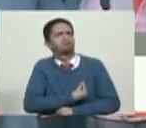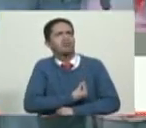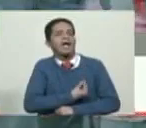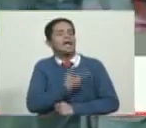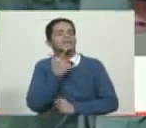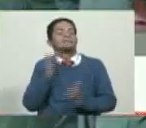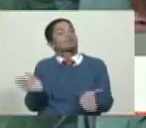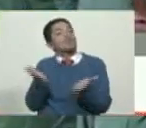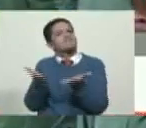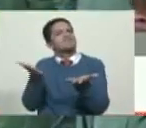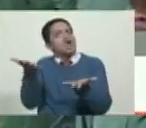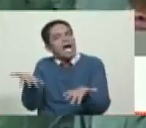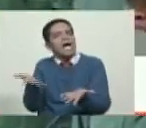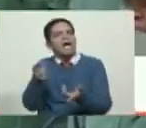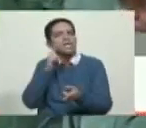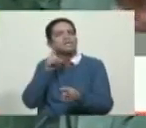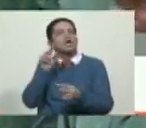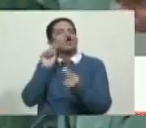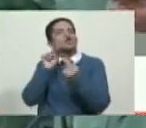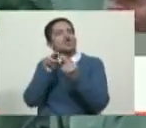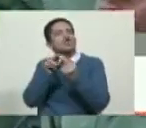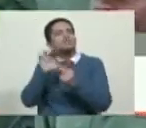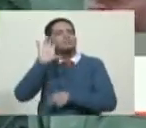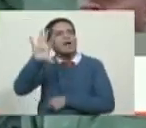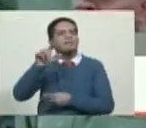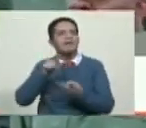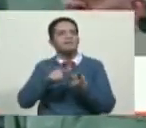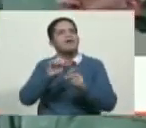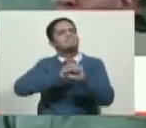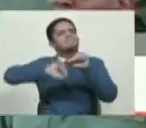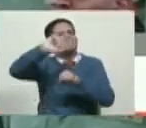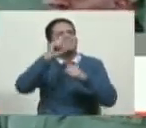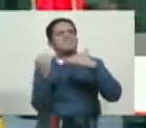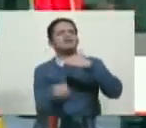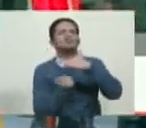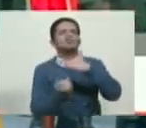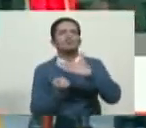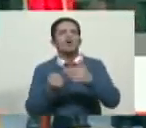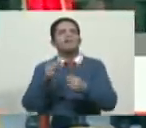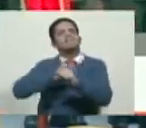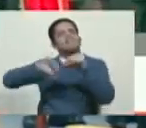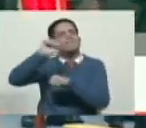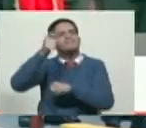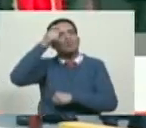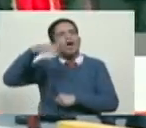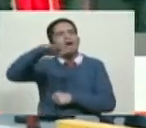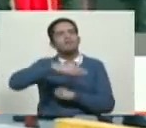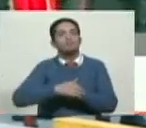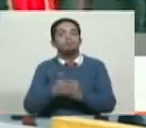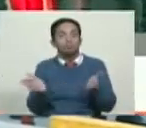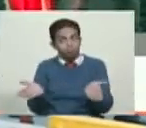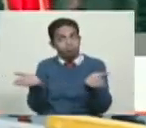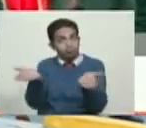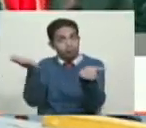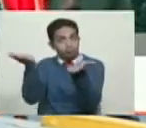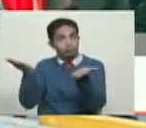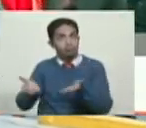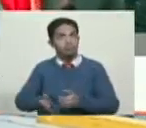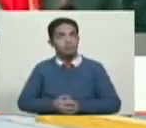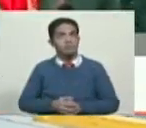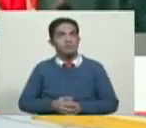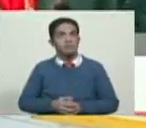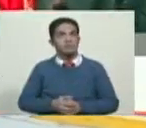patria. La motivación de un militar es defender sus instituciones, defender al pueblo. Motivemos